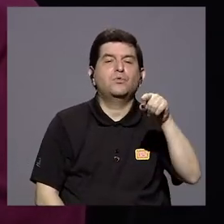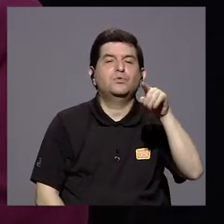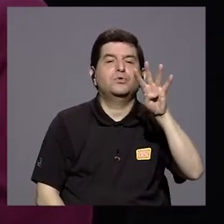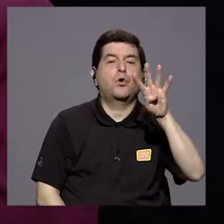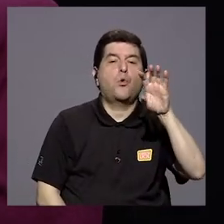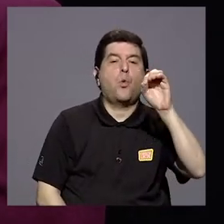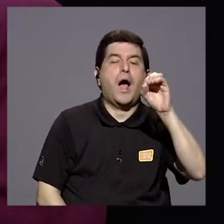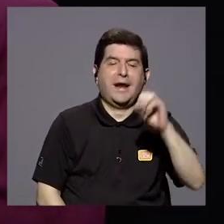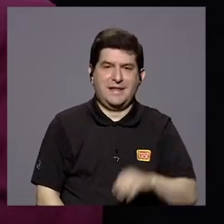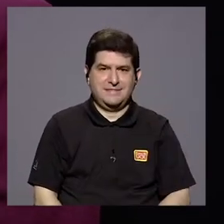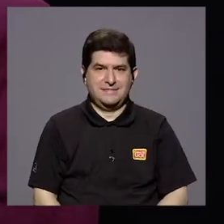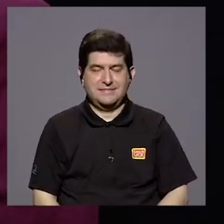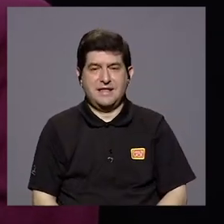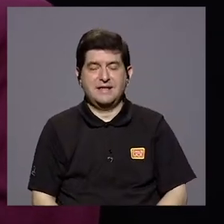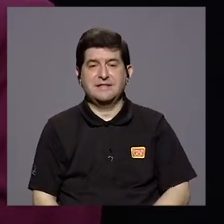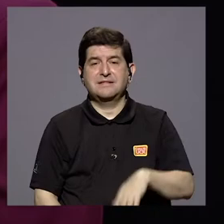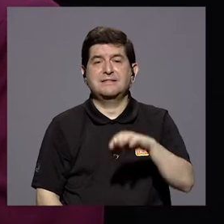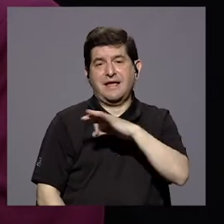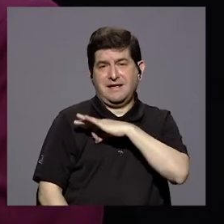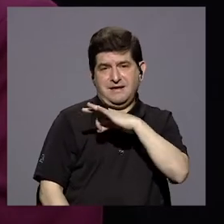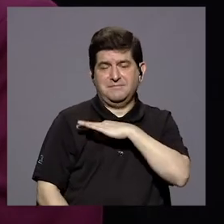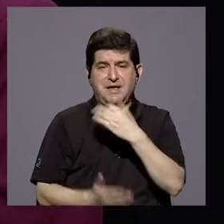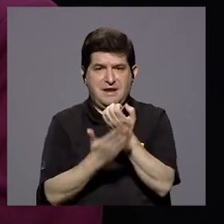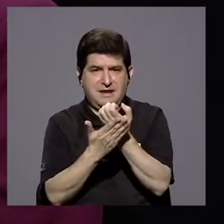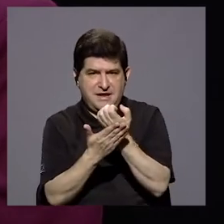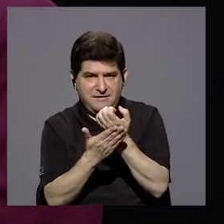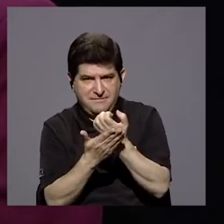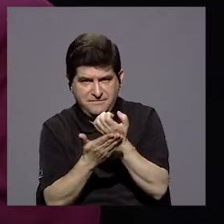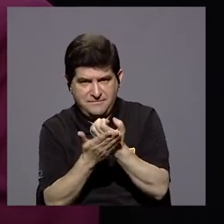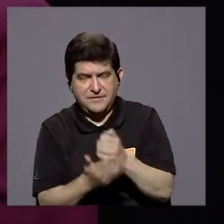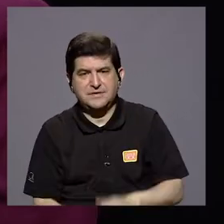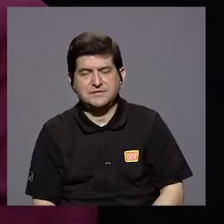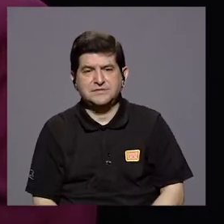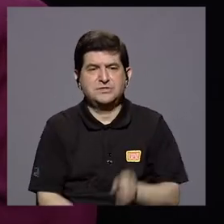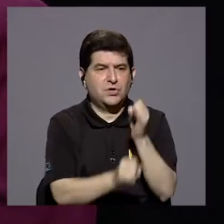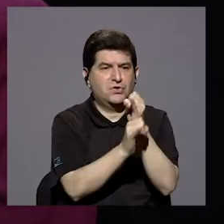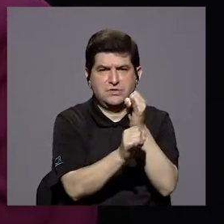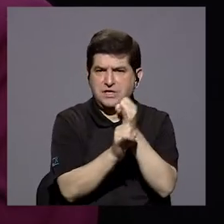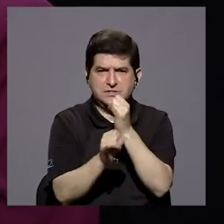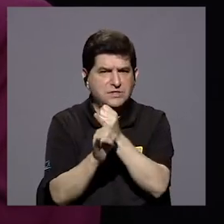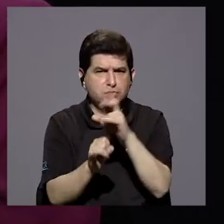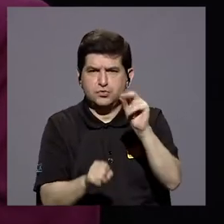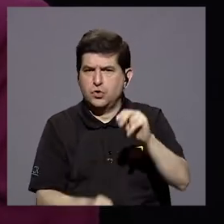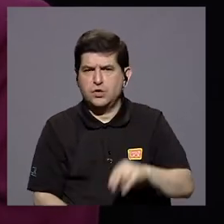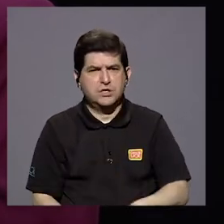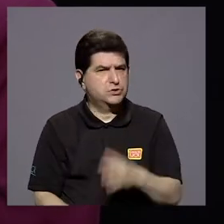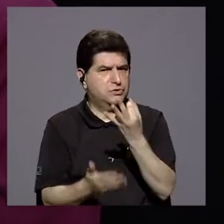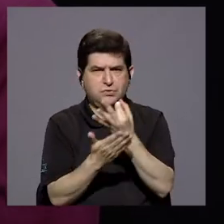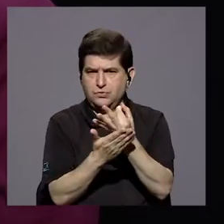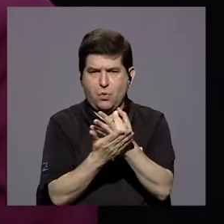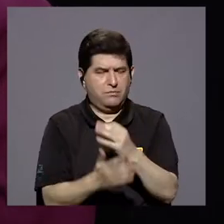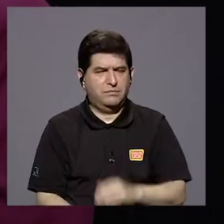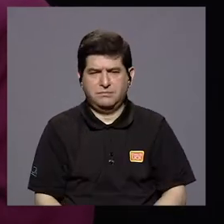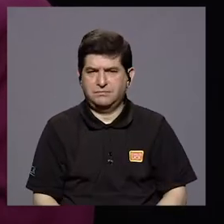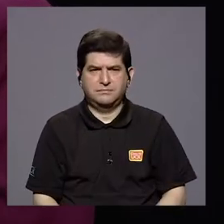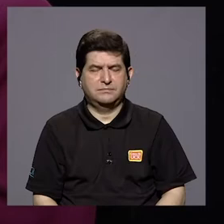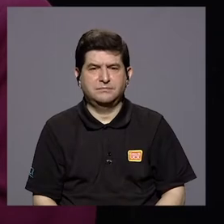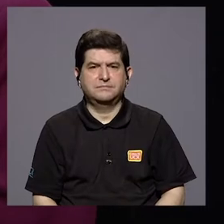0.40 del superávit de entidades no financieras, va, de entidades,